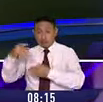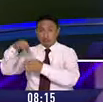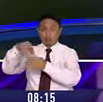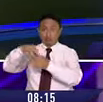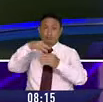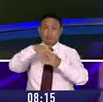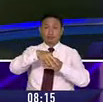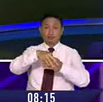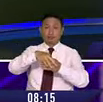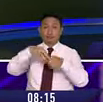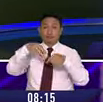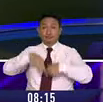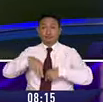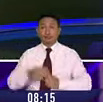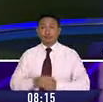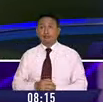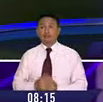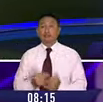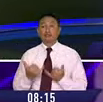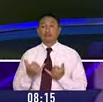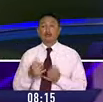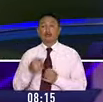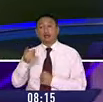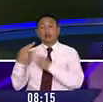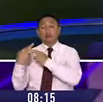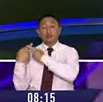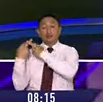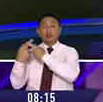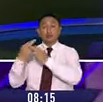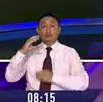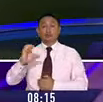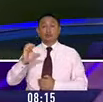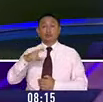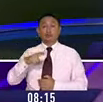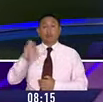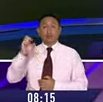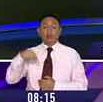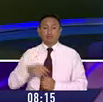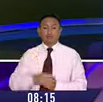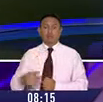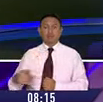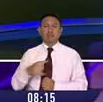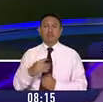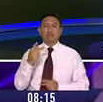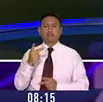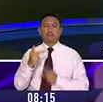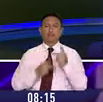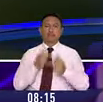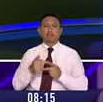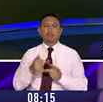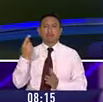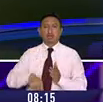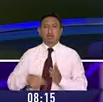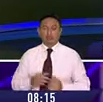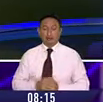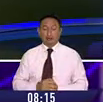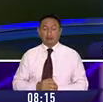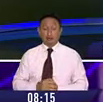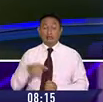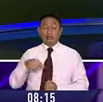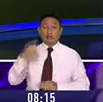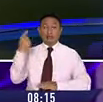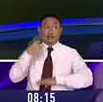Ya será este órgano electoral quien determine cuál es el proceso, porque es un día